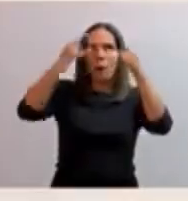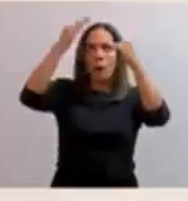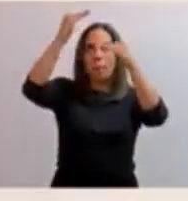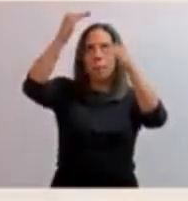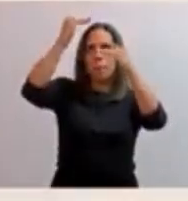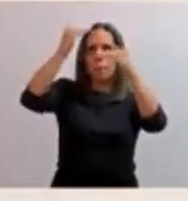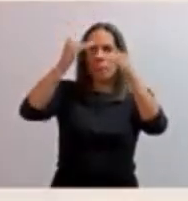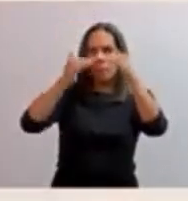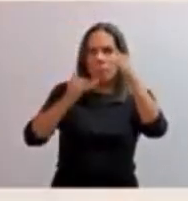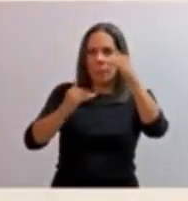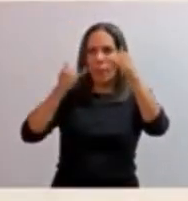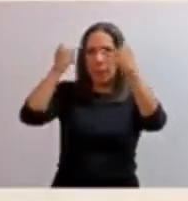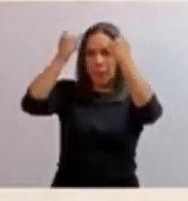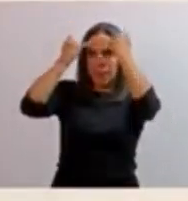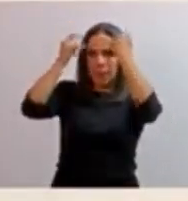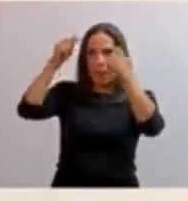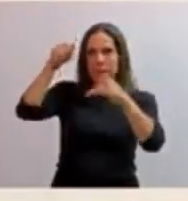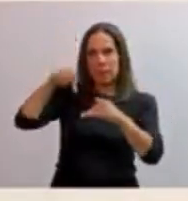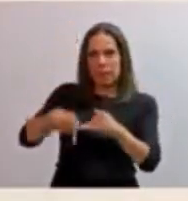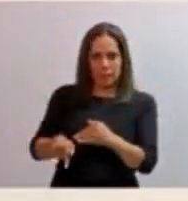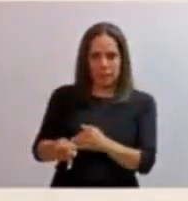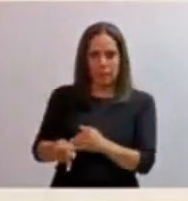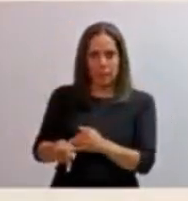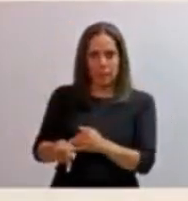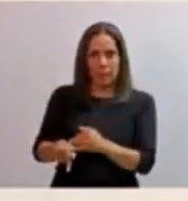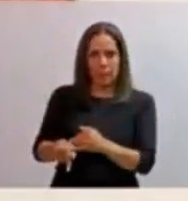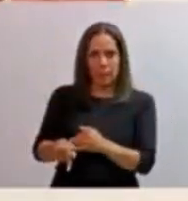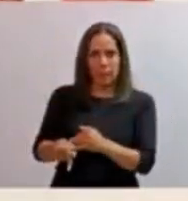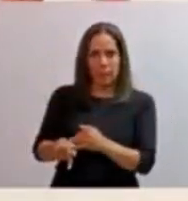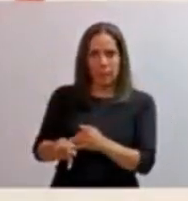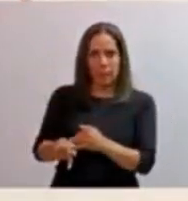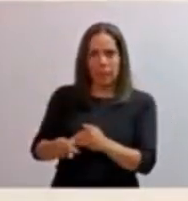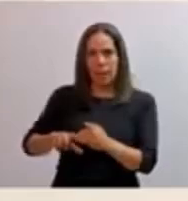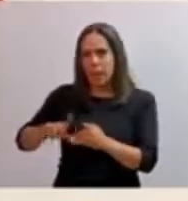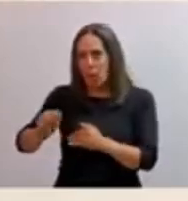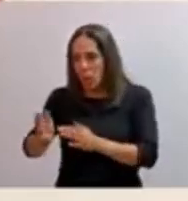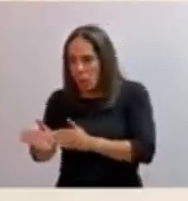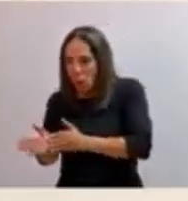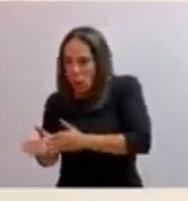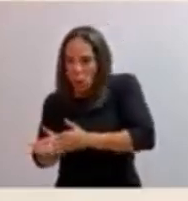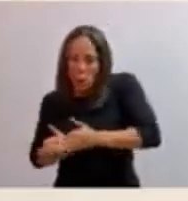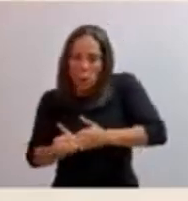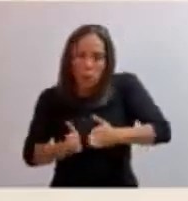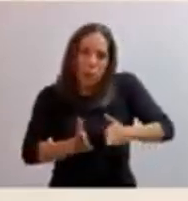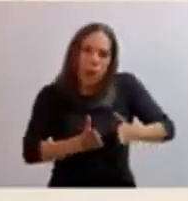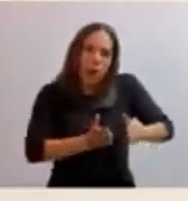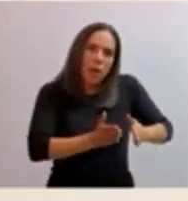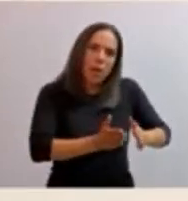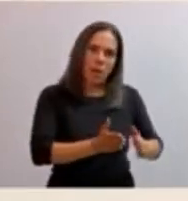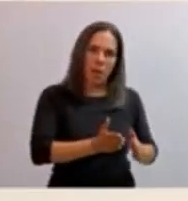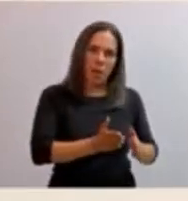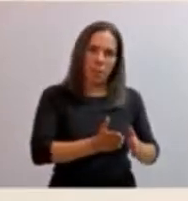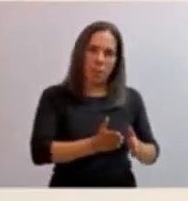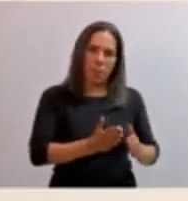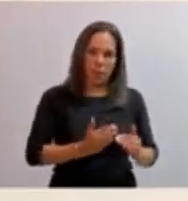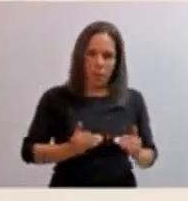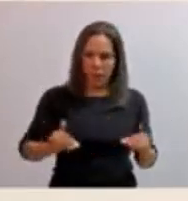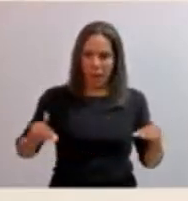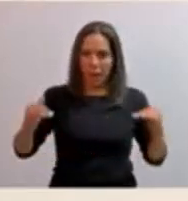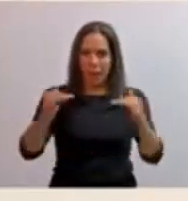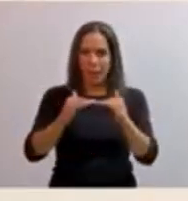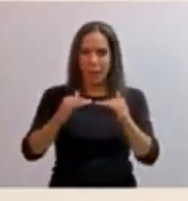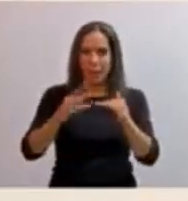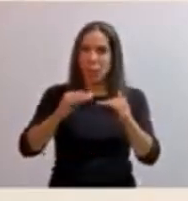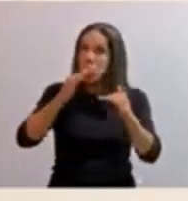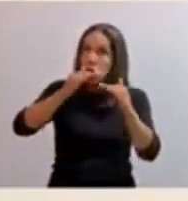indicaciones y propuestas para los colectivos, se va a desplazar a un lado, a estar en el mismo plano que